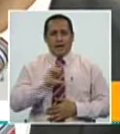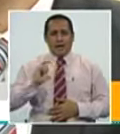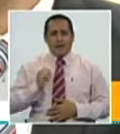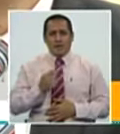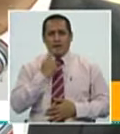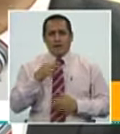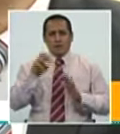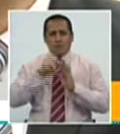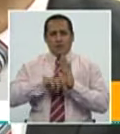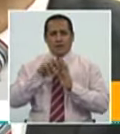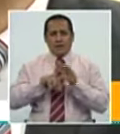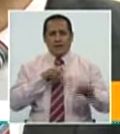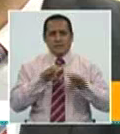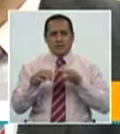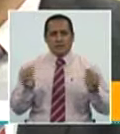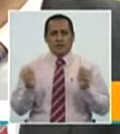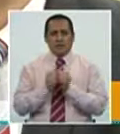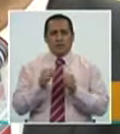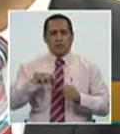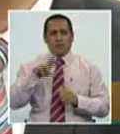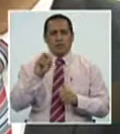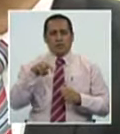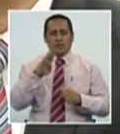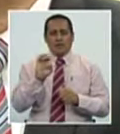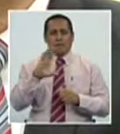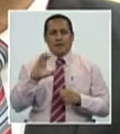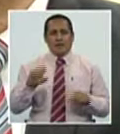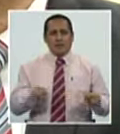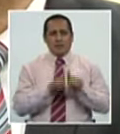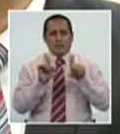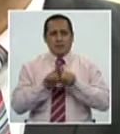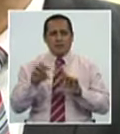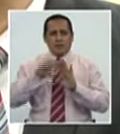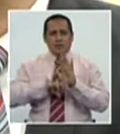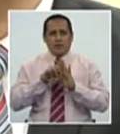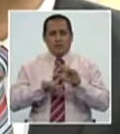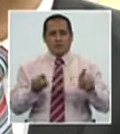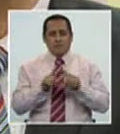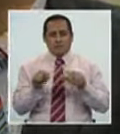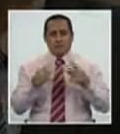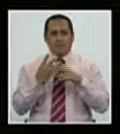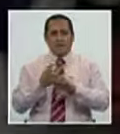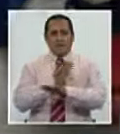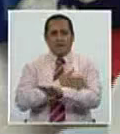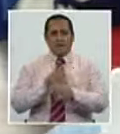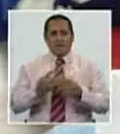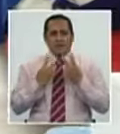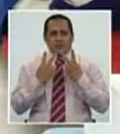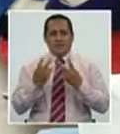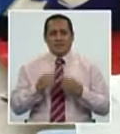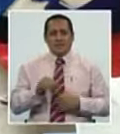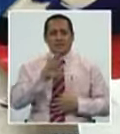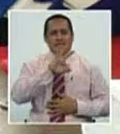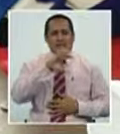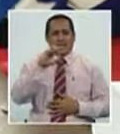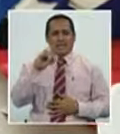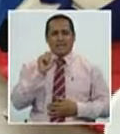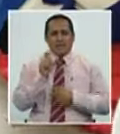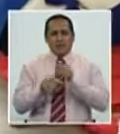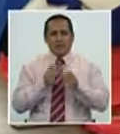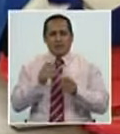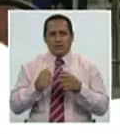Callao, es este programa que se ha hecho con PRONAVEC, con el programa de becas de PRONAVEC, y van a venir